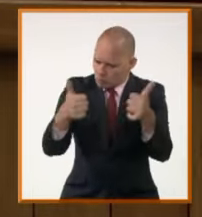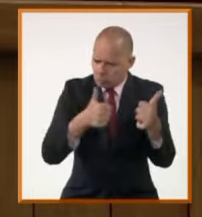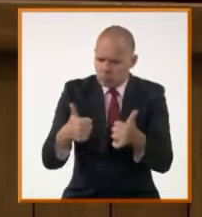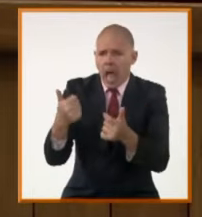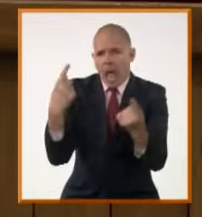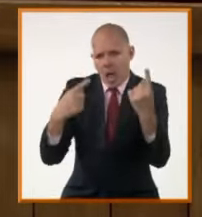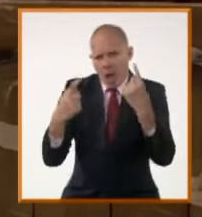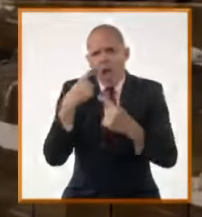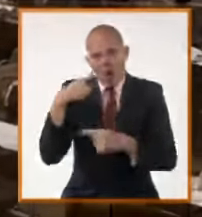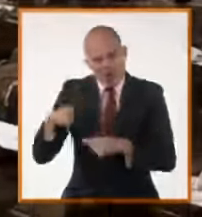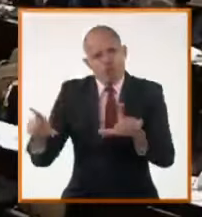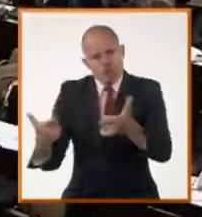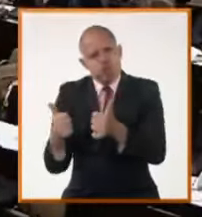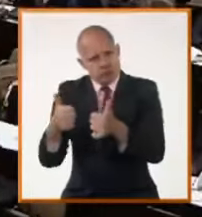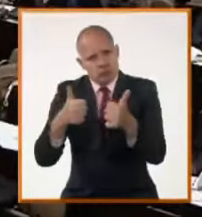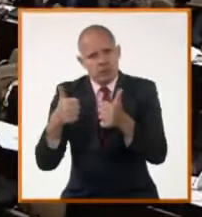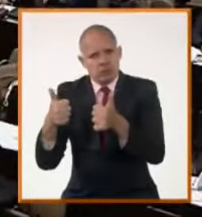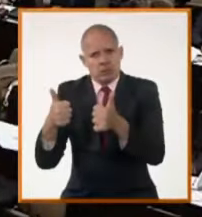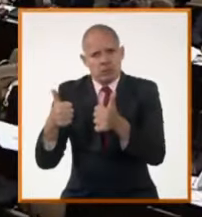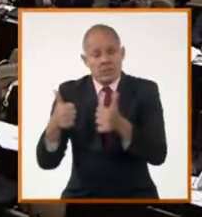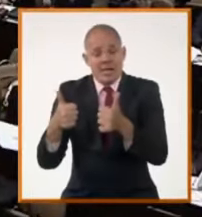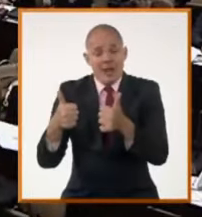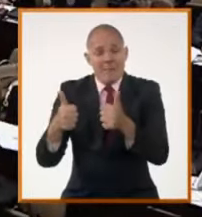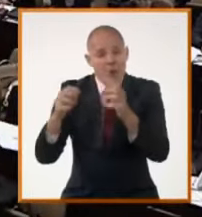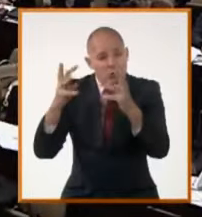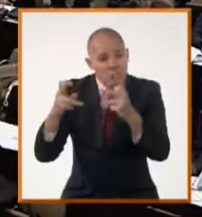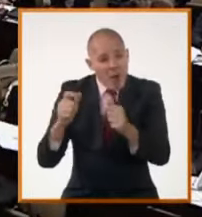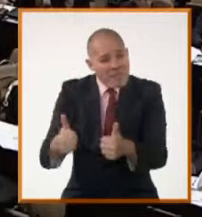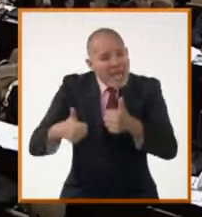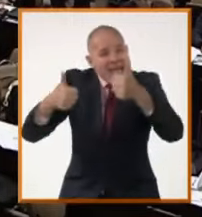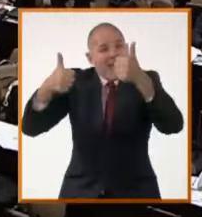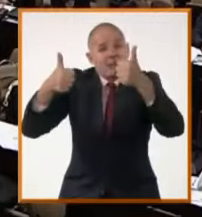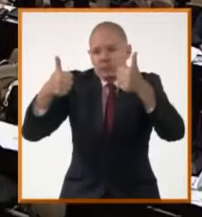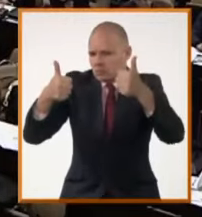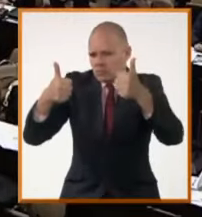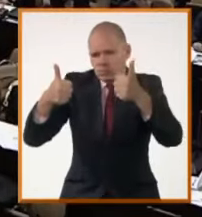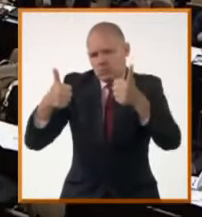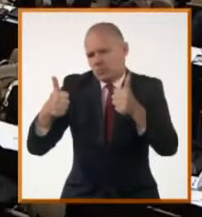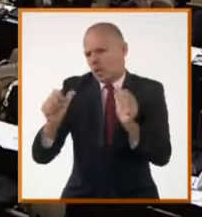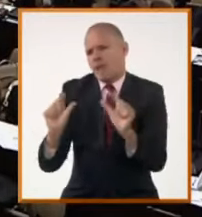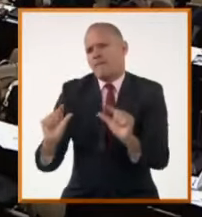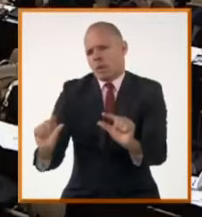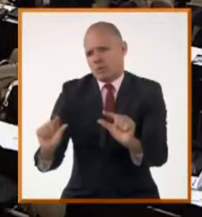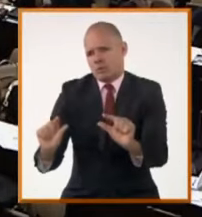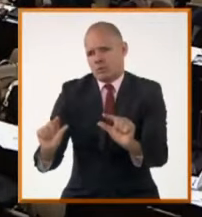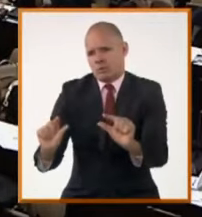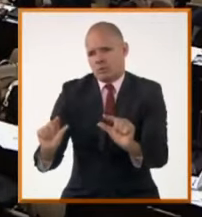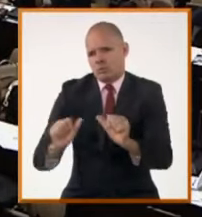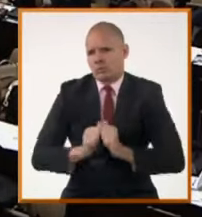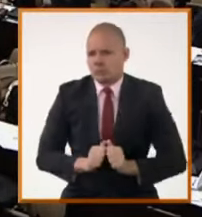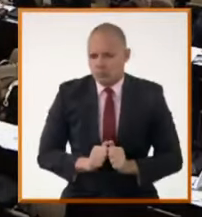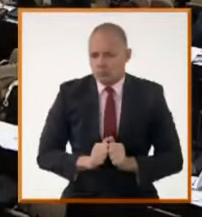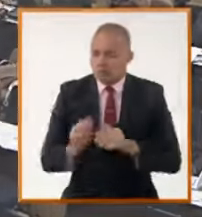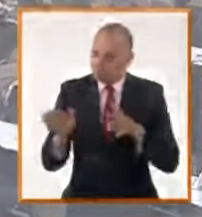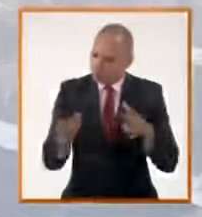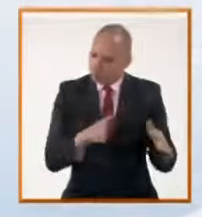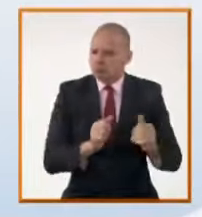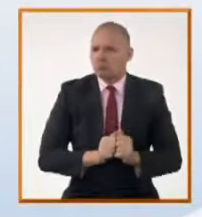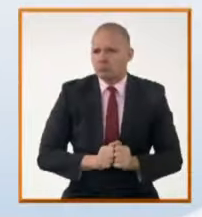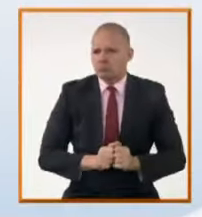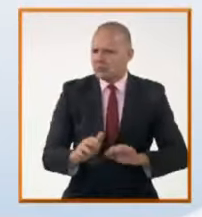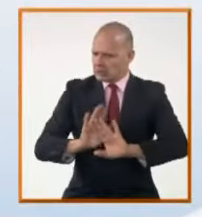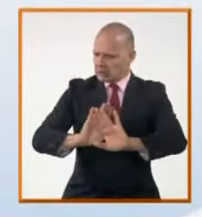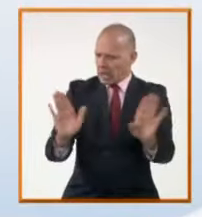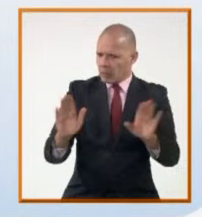tenido igual resultado. La gestión del gobierno se ha ejercido en muchos casos